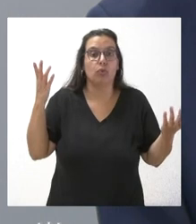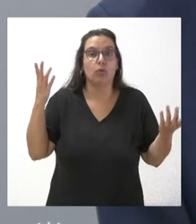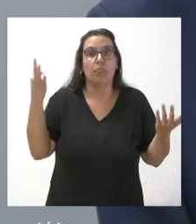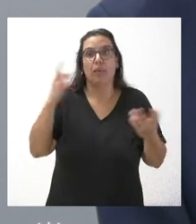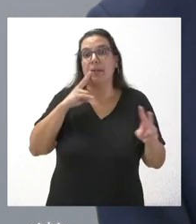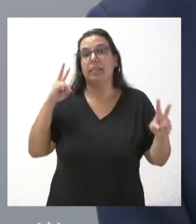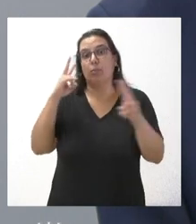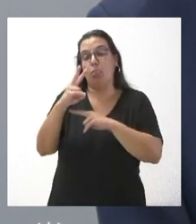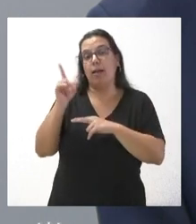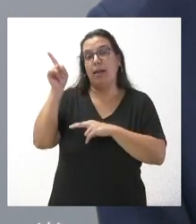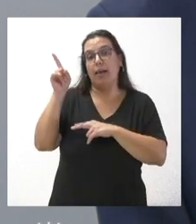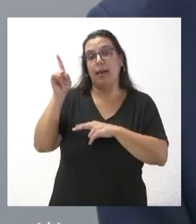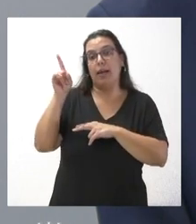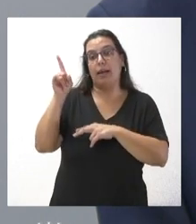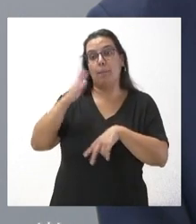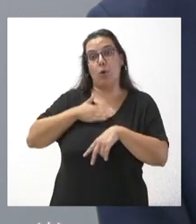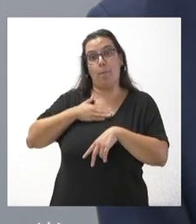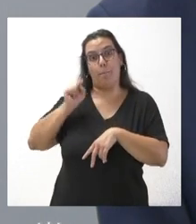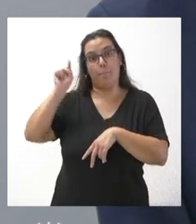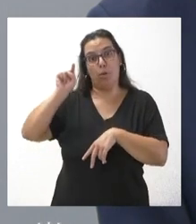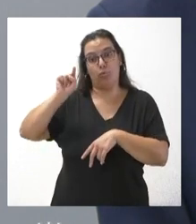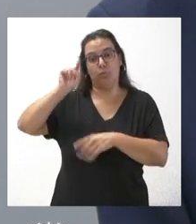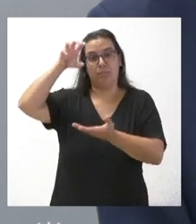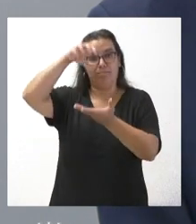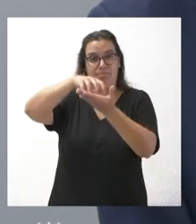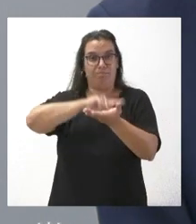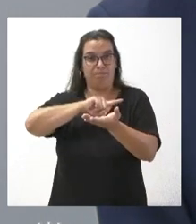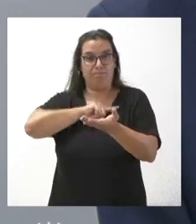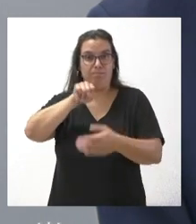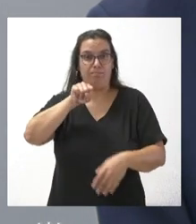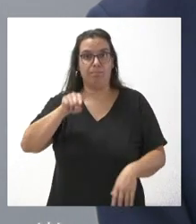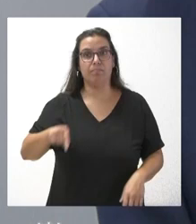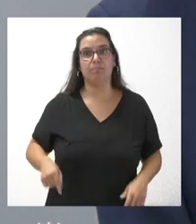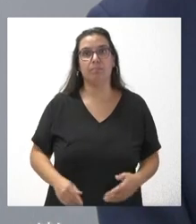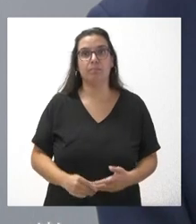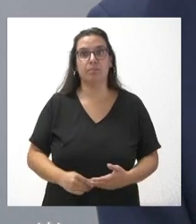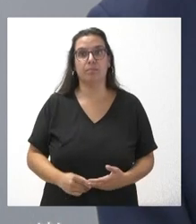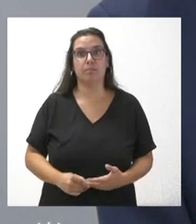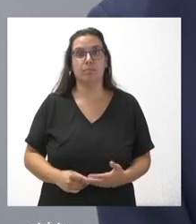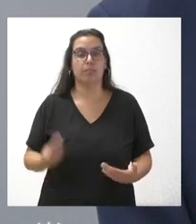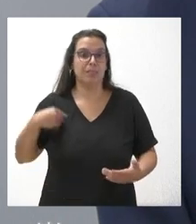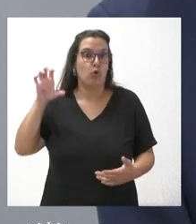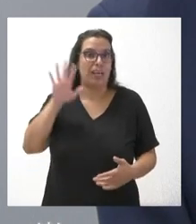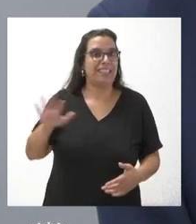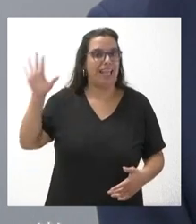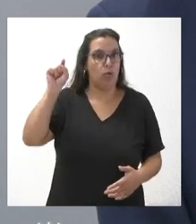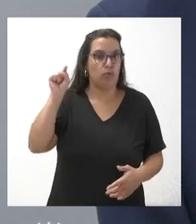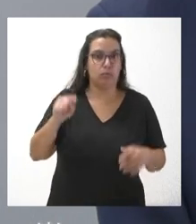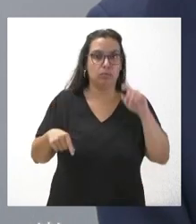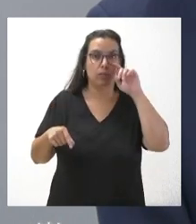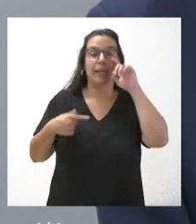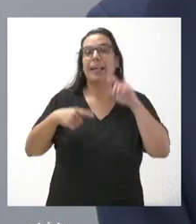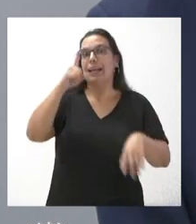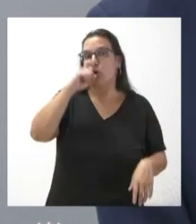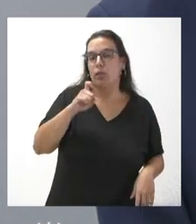por parte de la titularidad de esa base, del uso de esa base, ¿no?, del destino de esa base, que es estatal y pero recordar que es